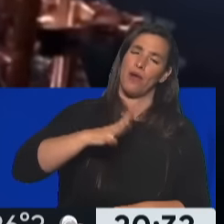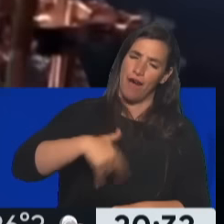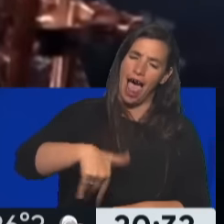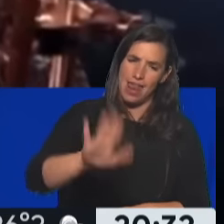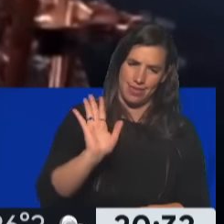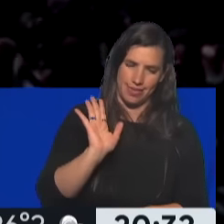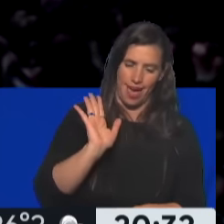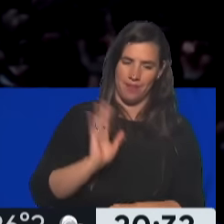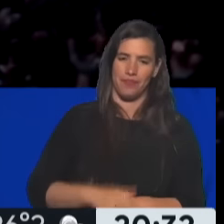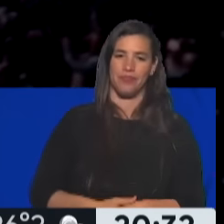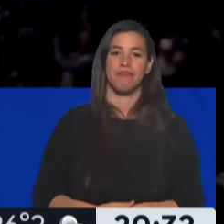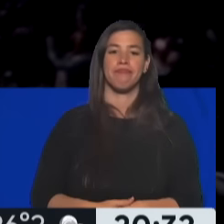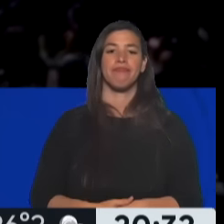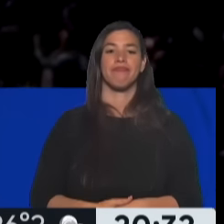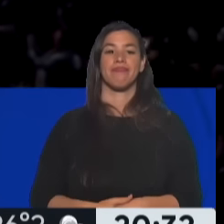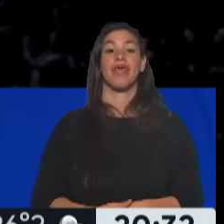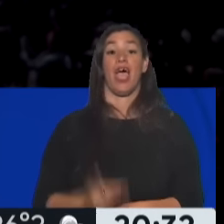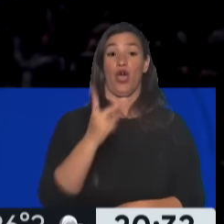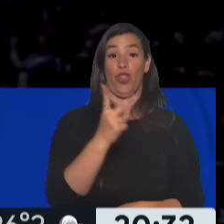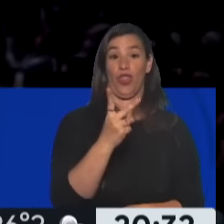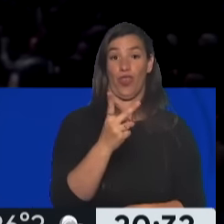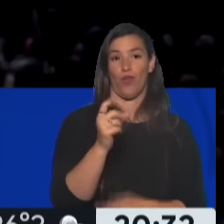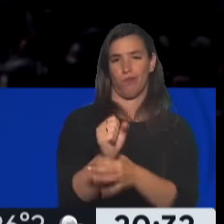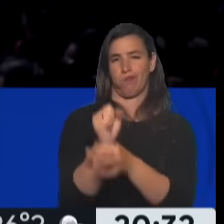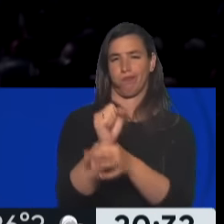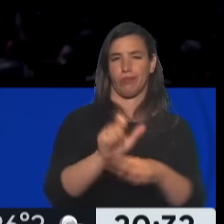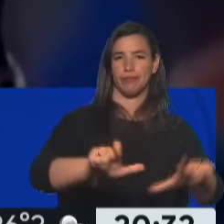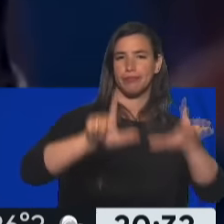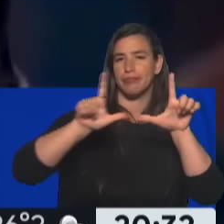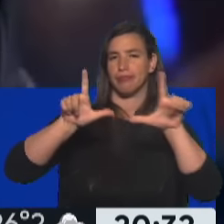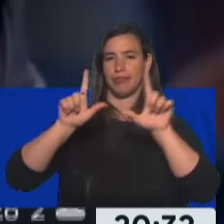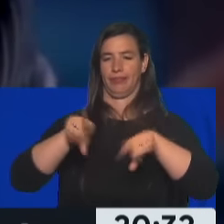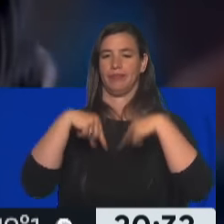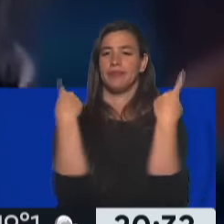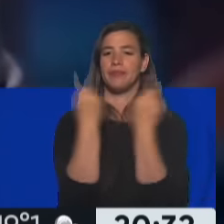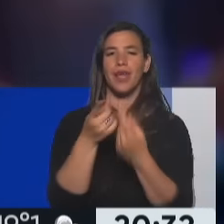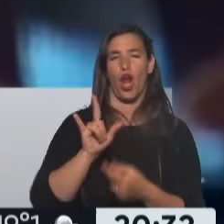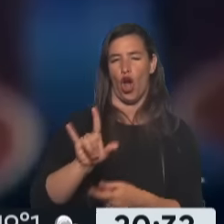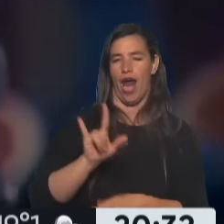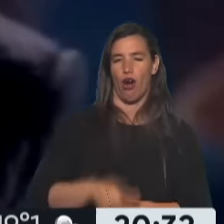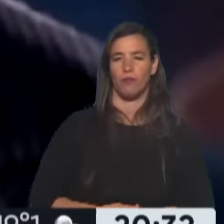Ahí están entonces los 2 nuevos integrantes del Salón de la Fama del Rock and Roll.